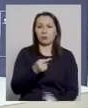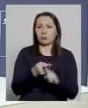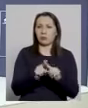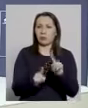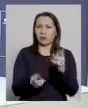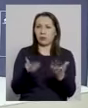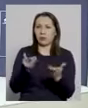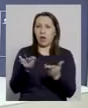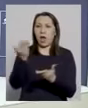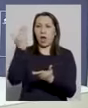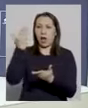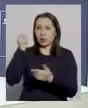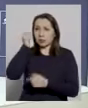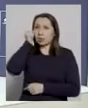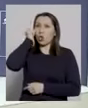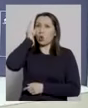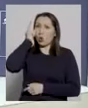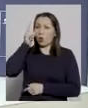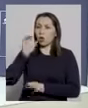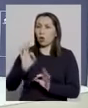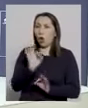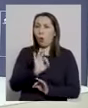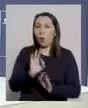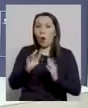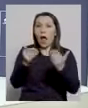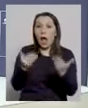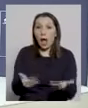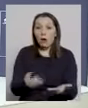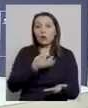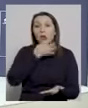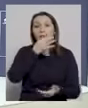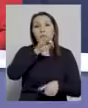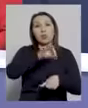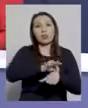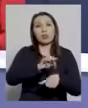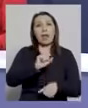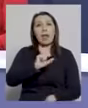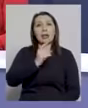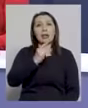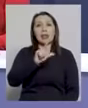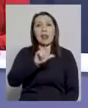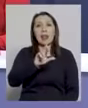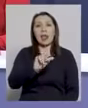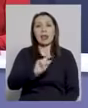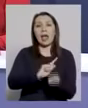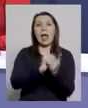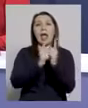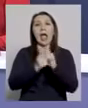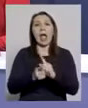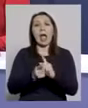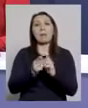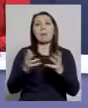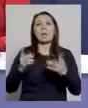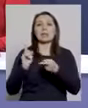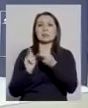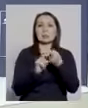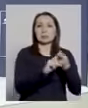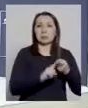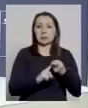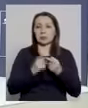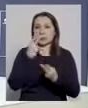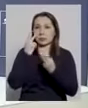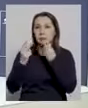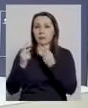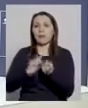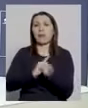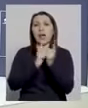diferencia se venía detectando anteriormente o es parte de lo que indicaba la doctora Aguilera, es un cambio en el mecanismo más participativo que se ha visto